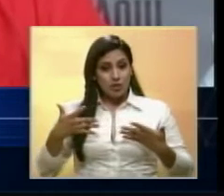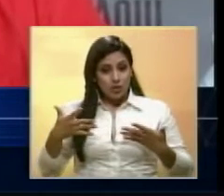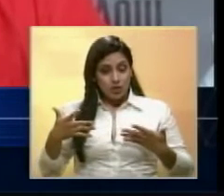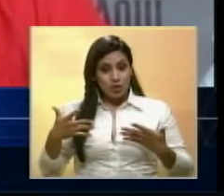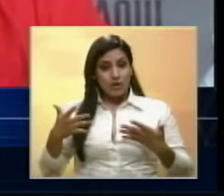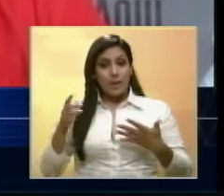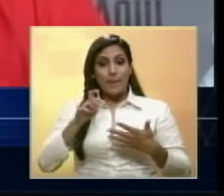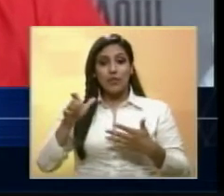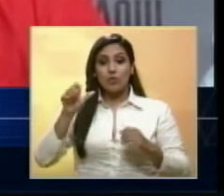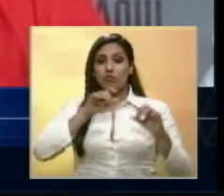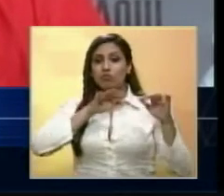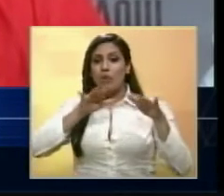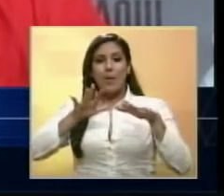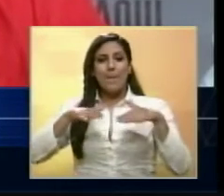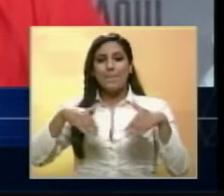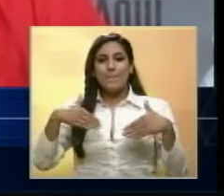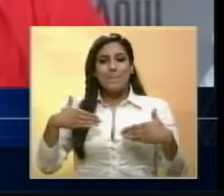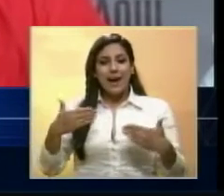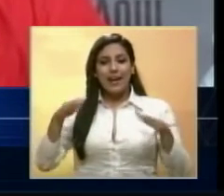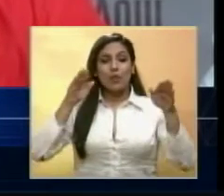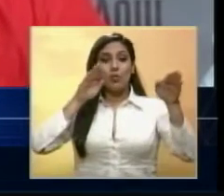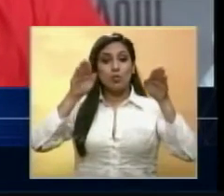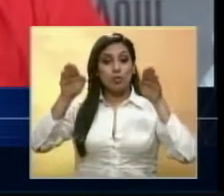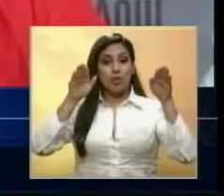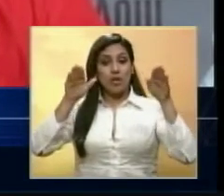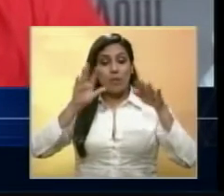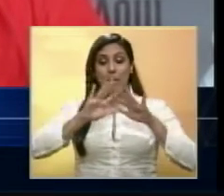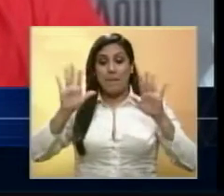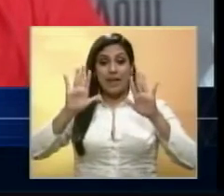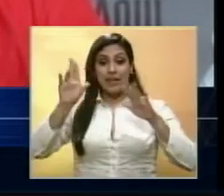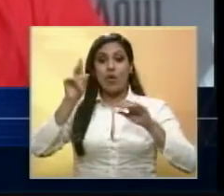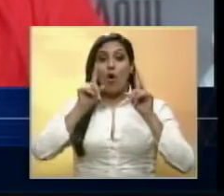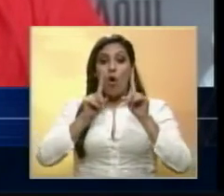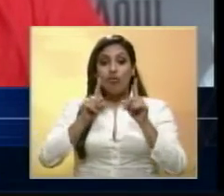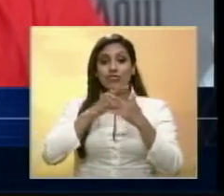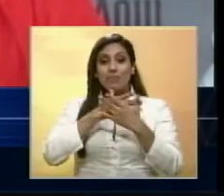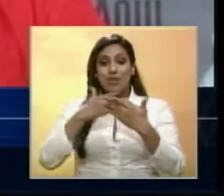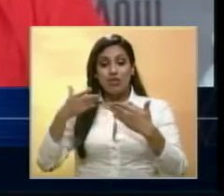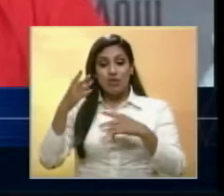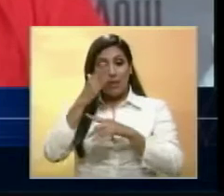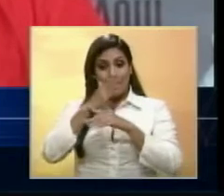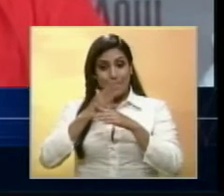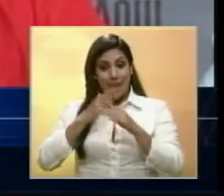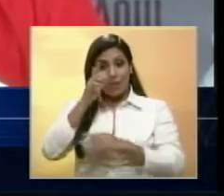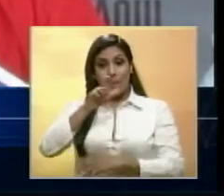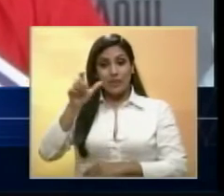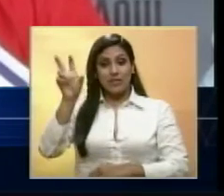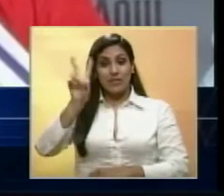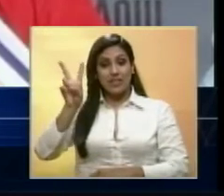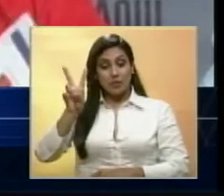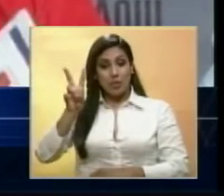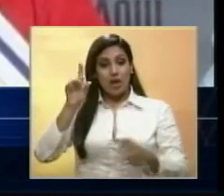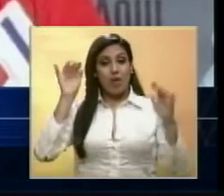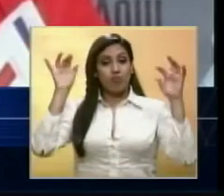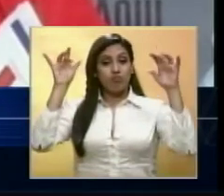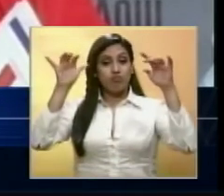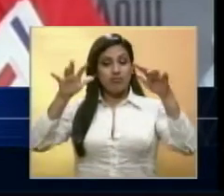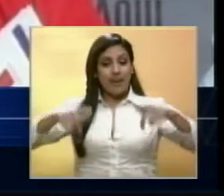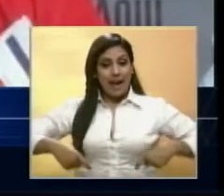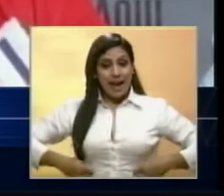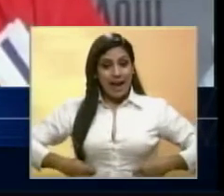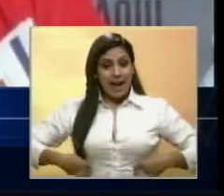se movieron solo para el turismo, por razones turísticas, 11 millones y medio de venezolanos, se estima el